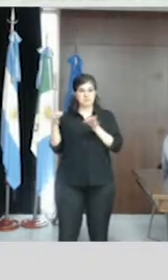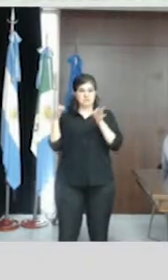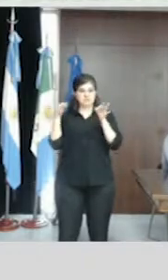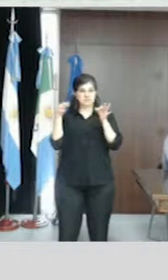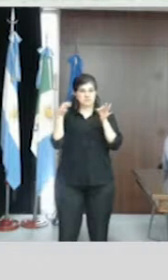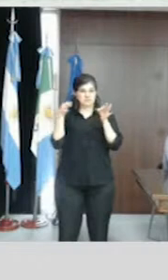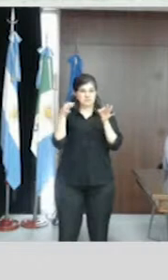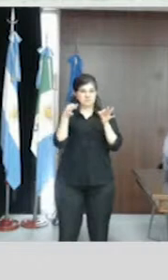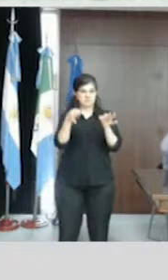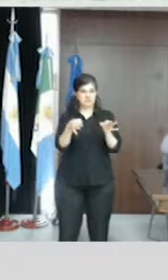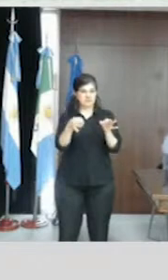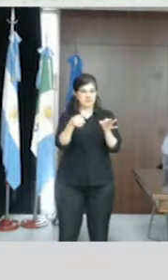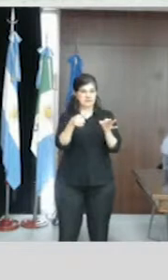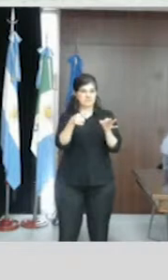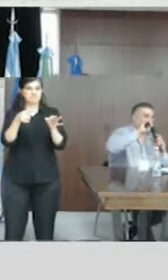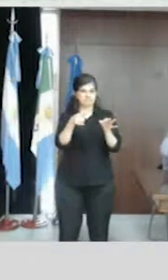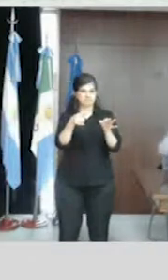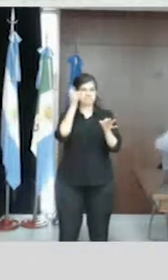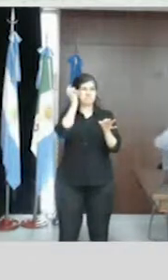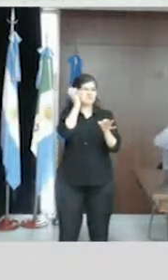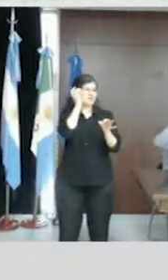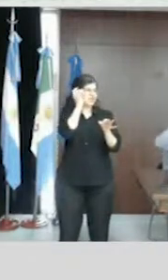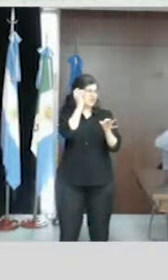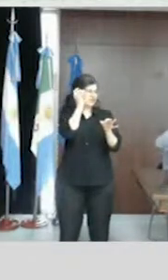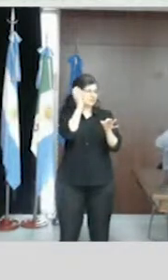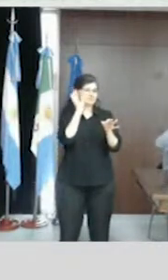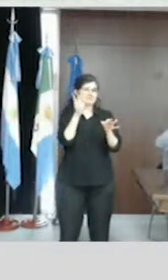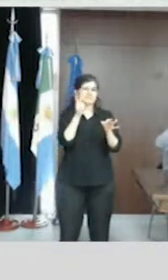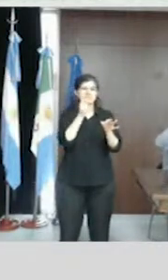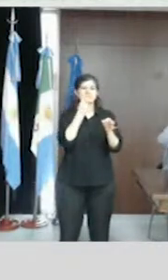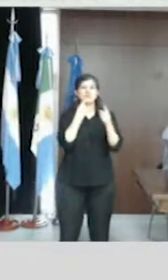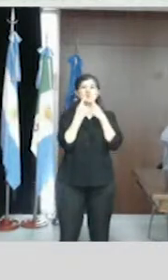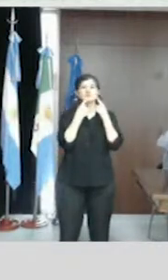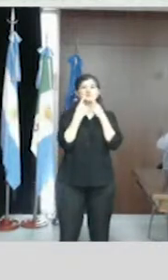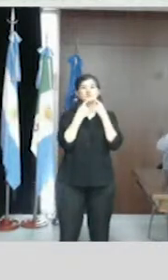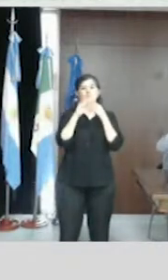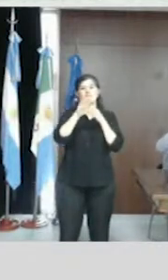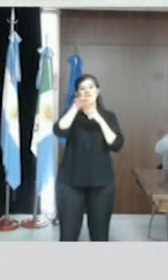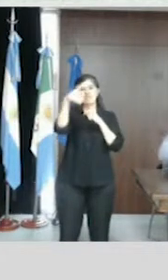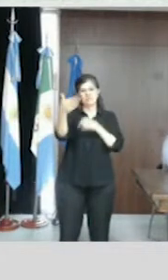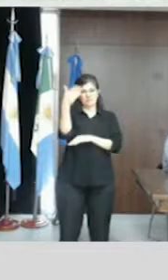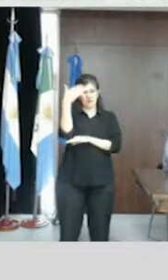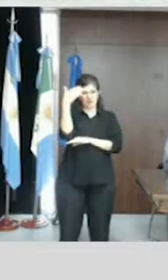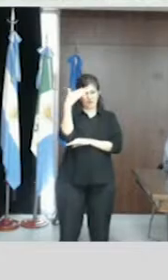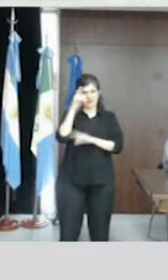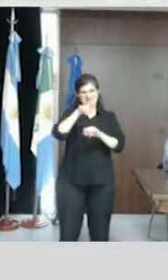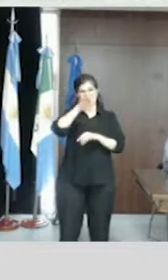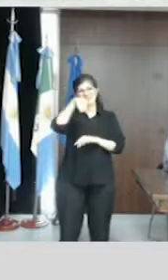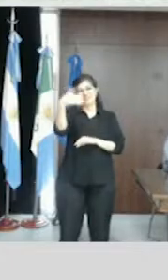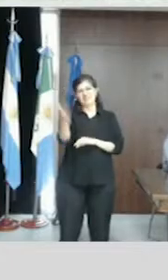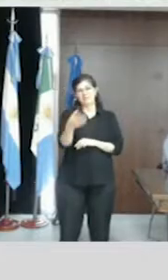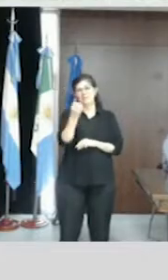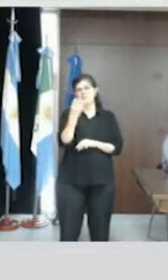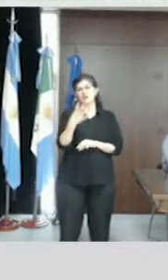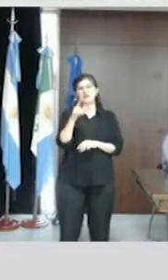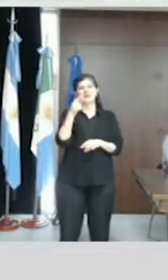Gracias, perdón, disculpe, pero tratemos Está de que bien, las preguntas sean luego de la la exposición. hacemos después y te acercamos el micrófono porque no te Muchas escuchan.